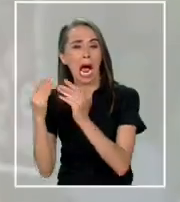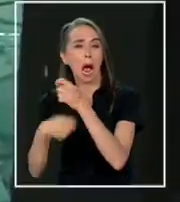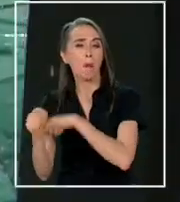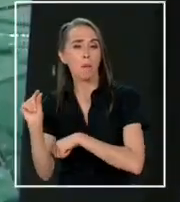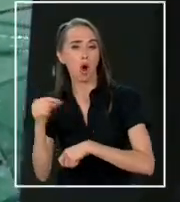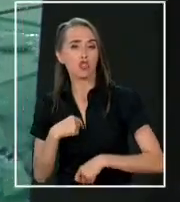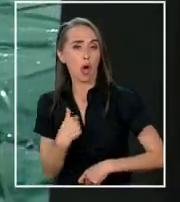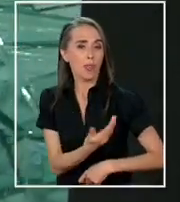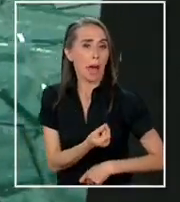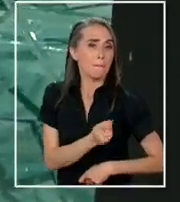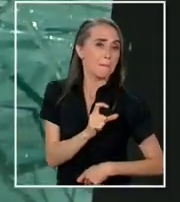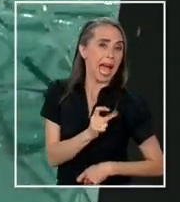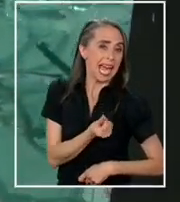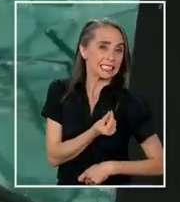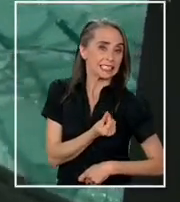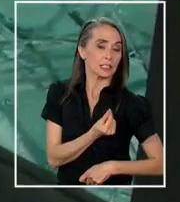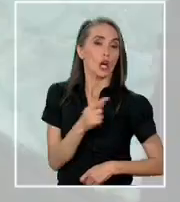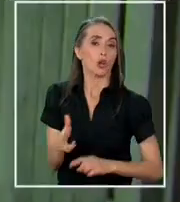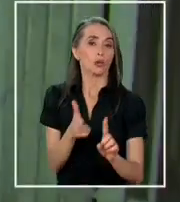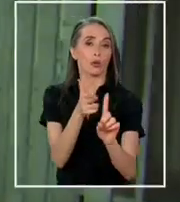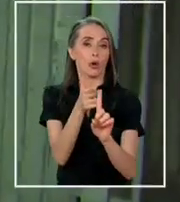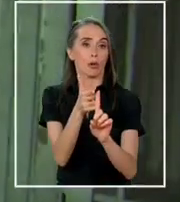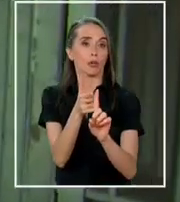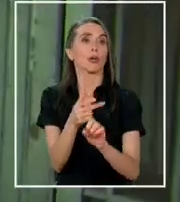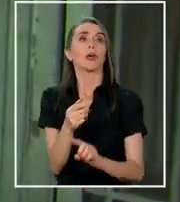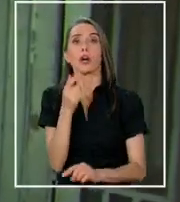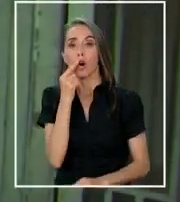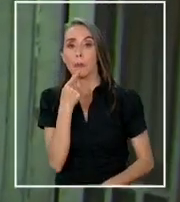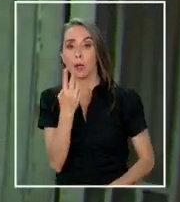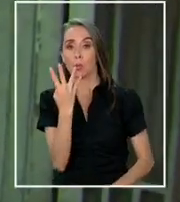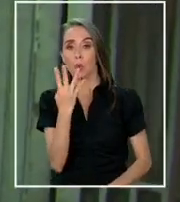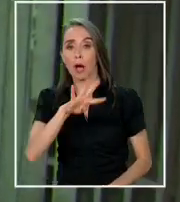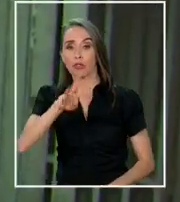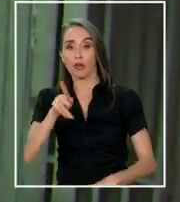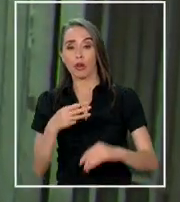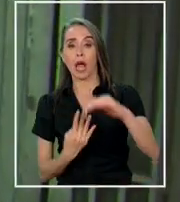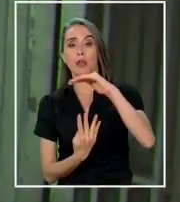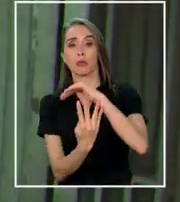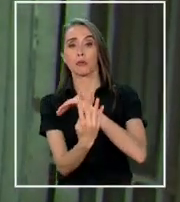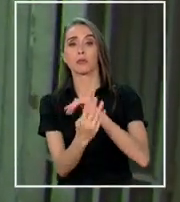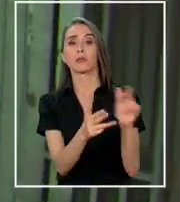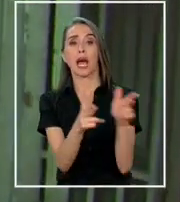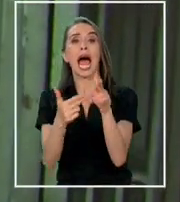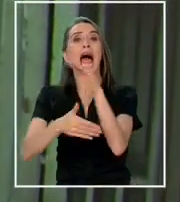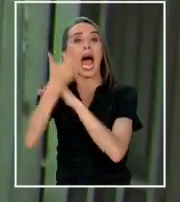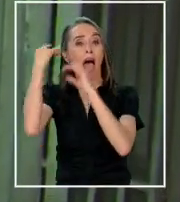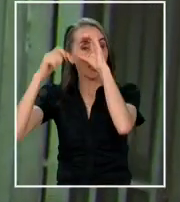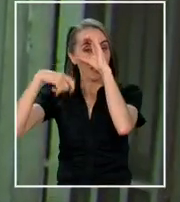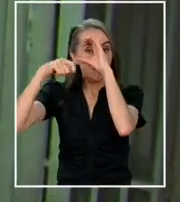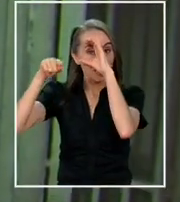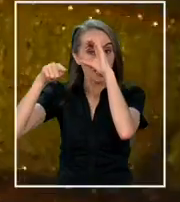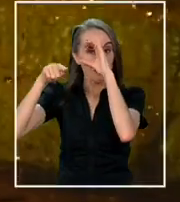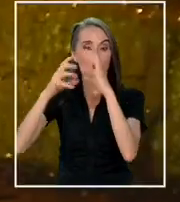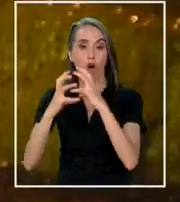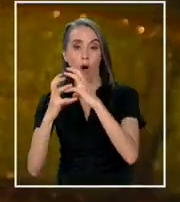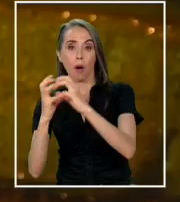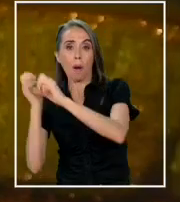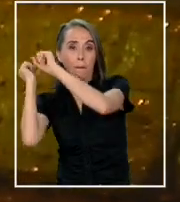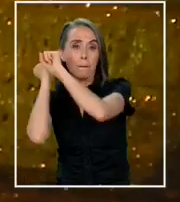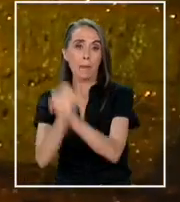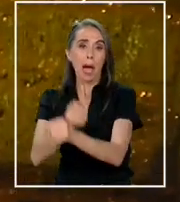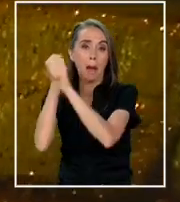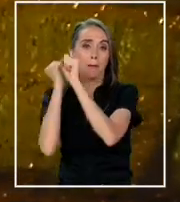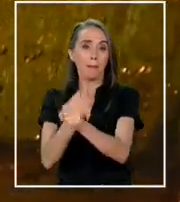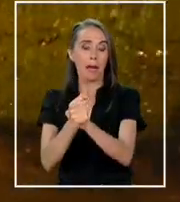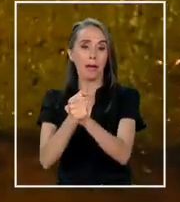y otros que han sido más violentos llegaron cuatro antisociales con armas de fuego también con elementos contundentes para poder romper